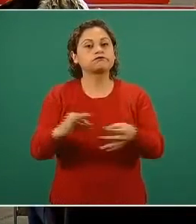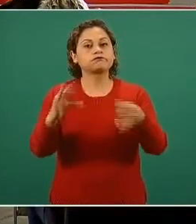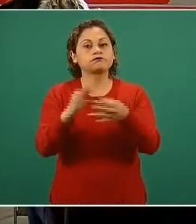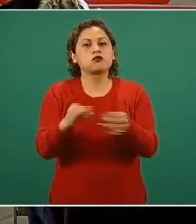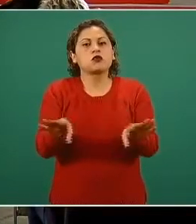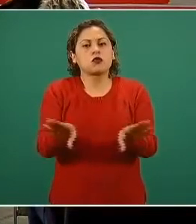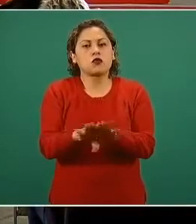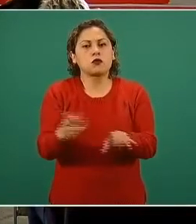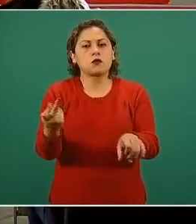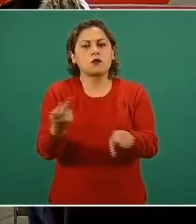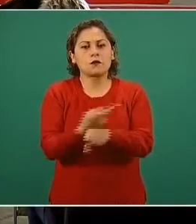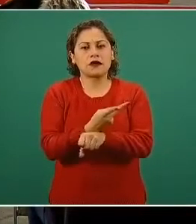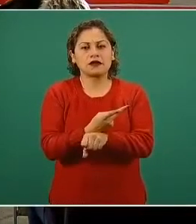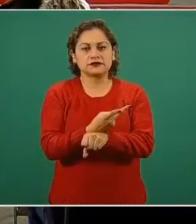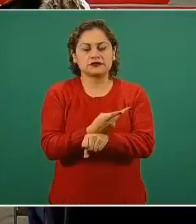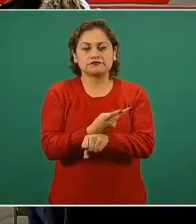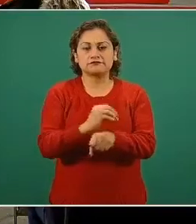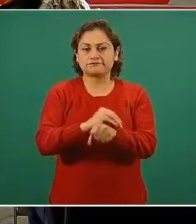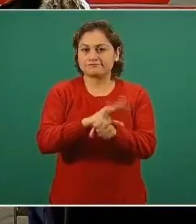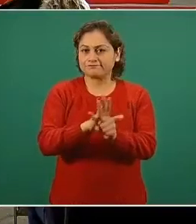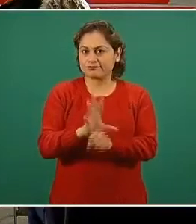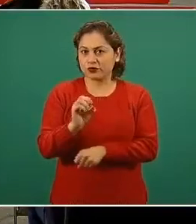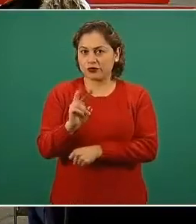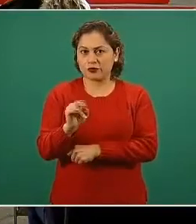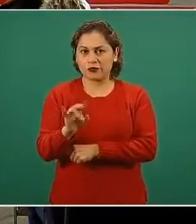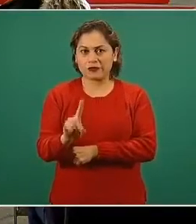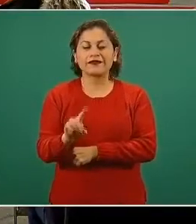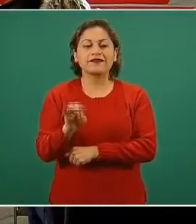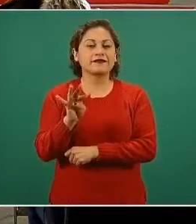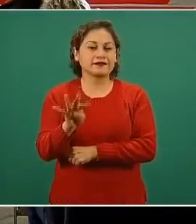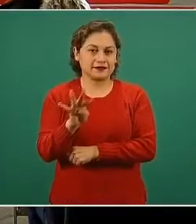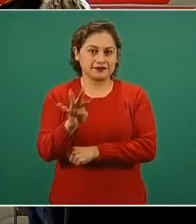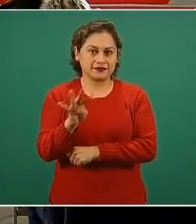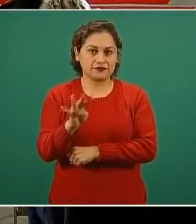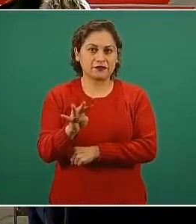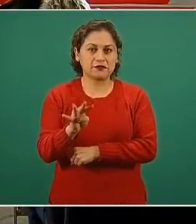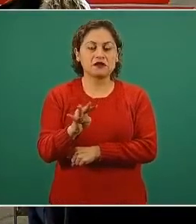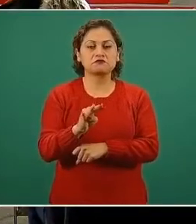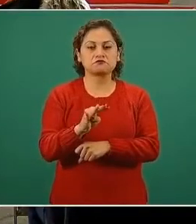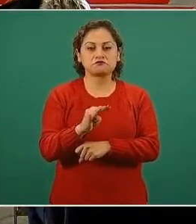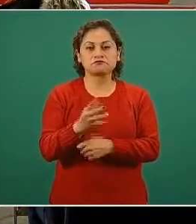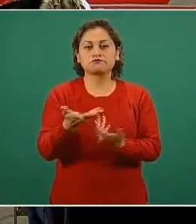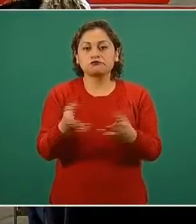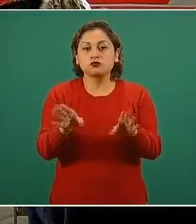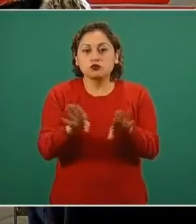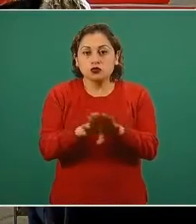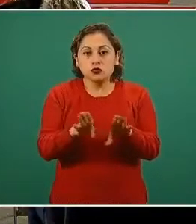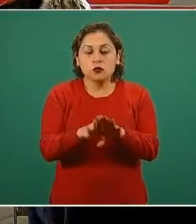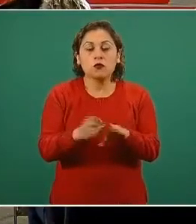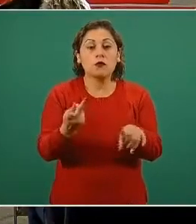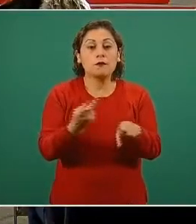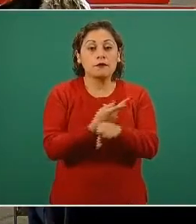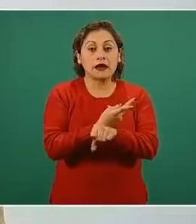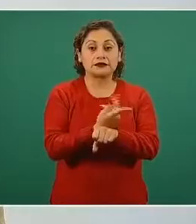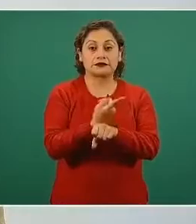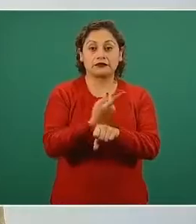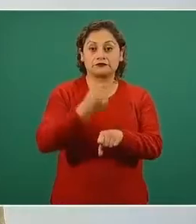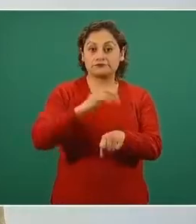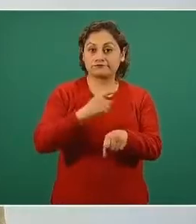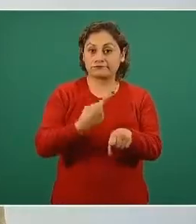epidemia de COVID-19, los datos epidemiológicos y las